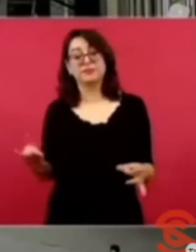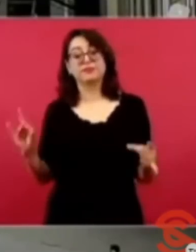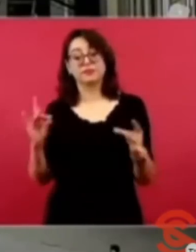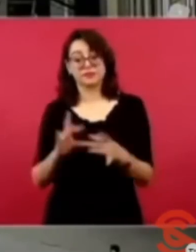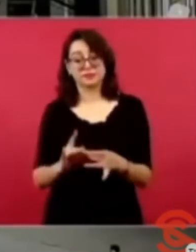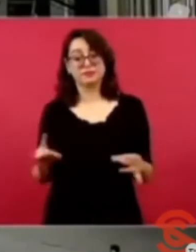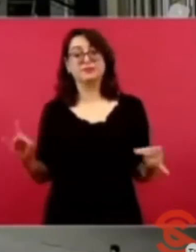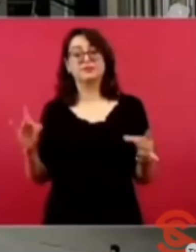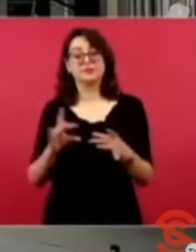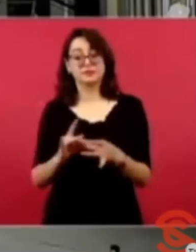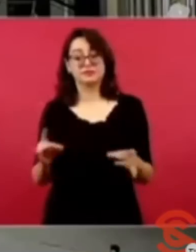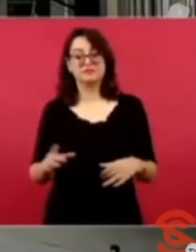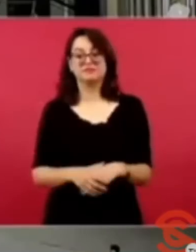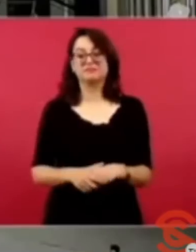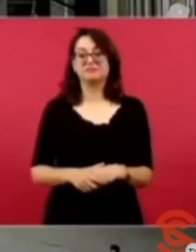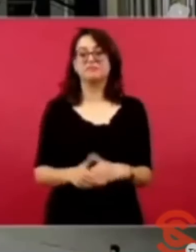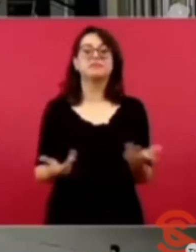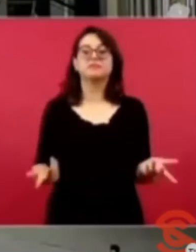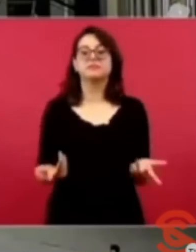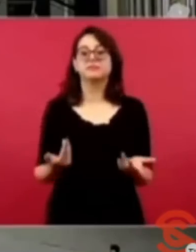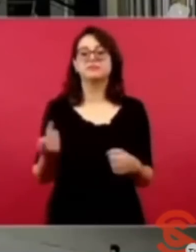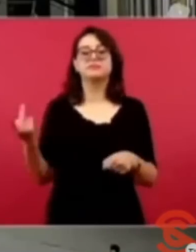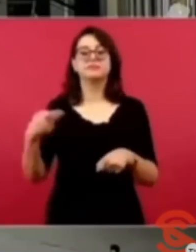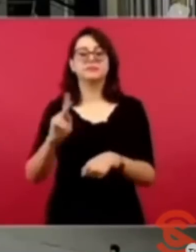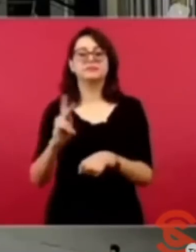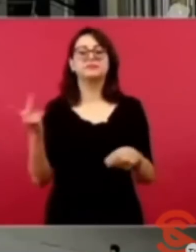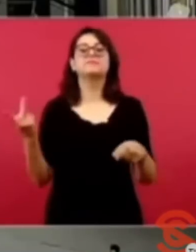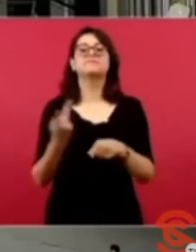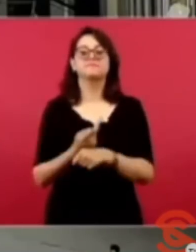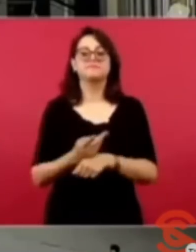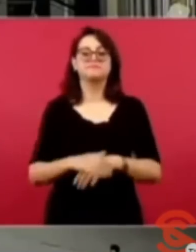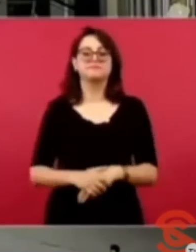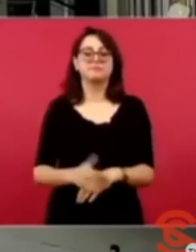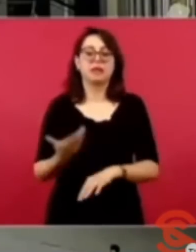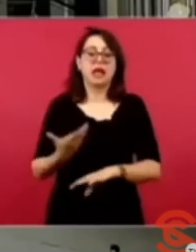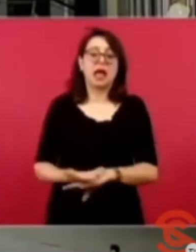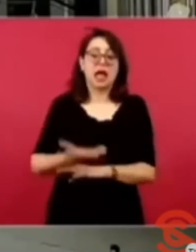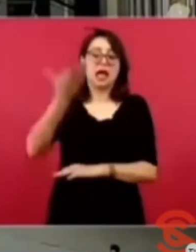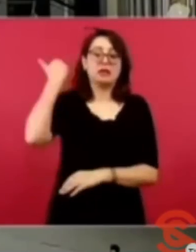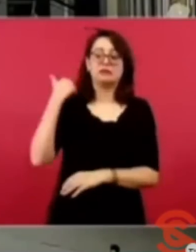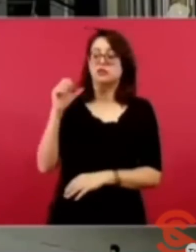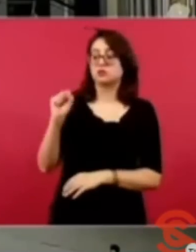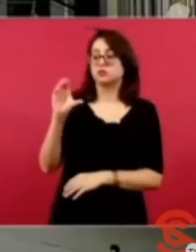pasaba sin que nadie se diera cuenta.